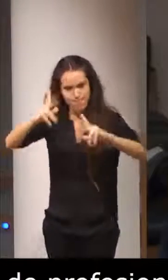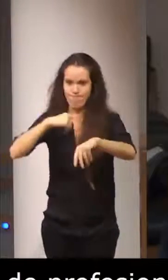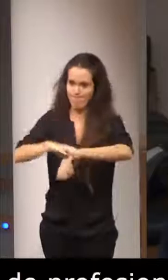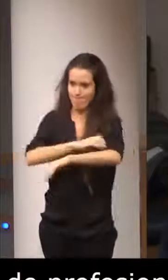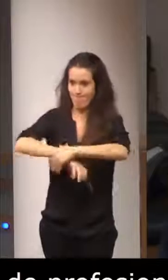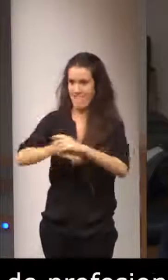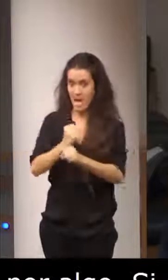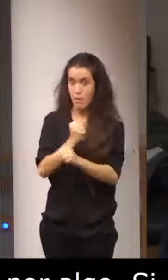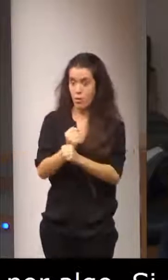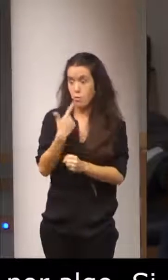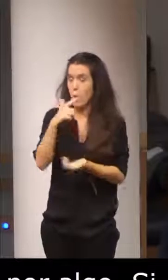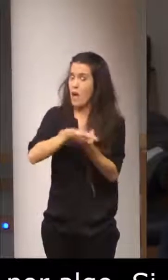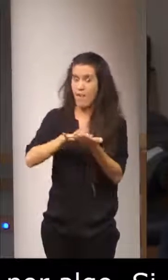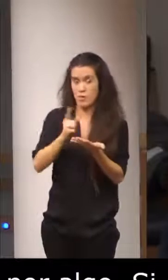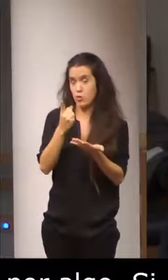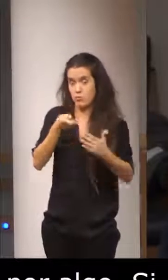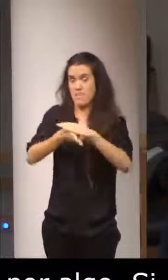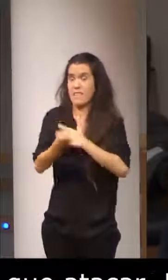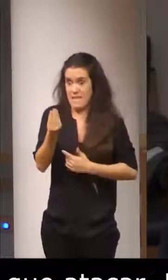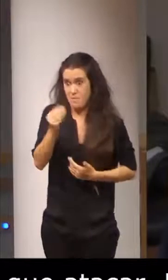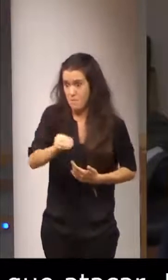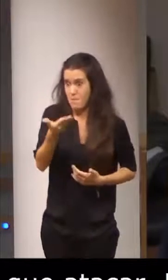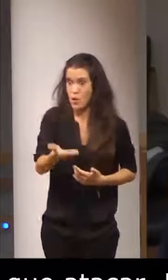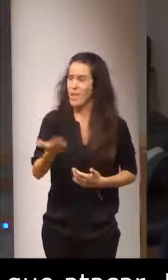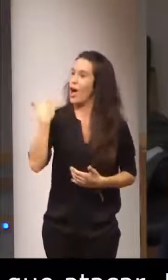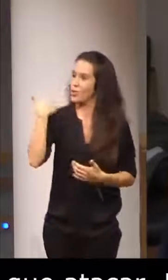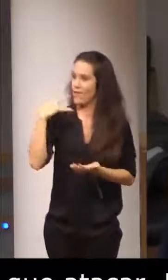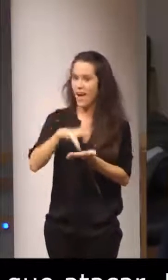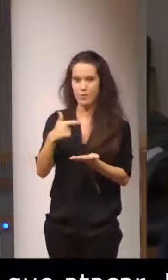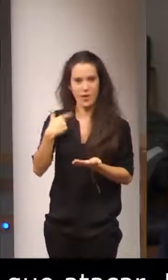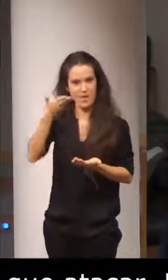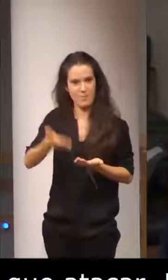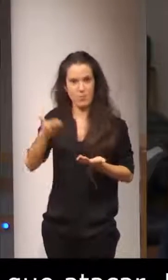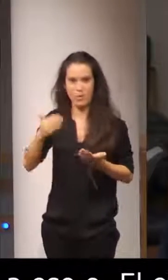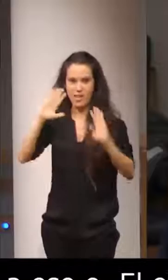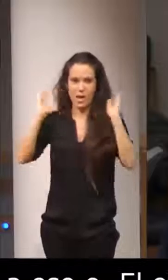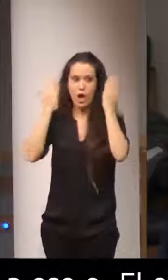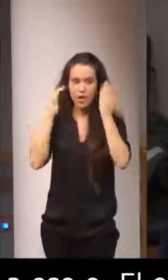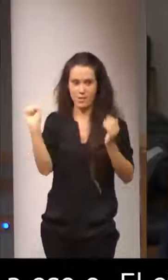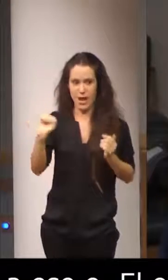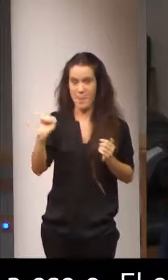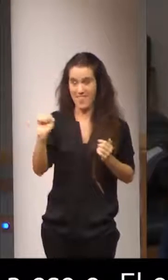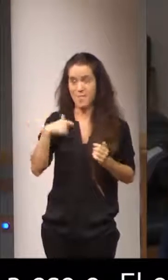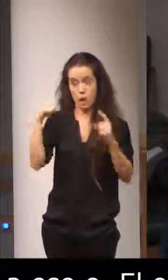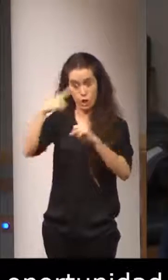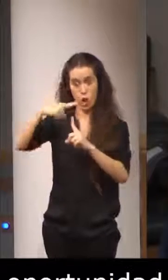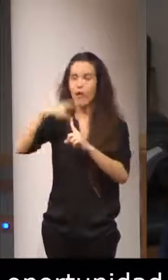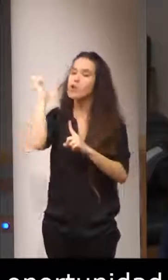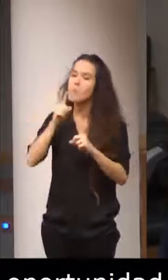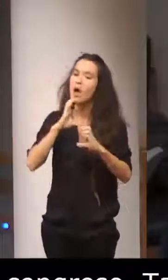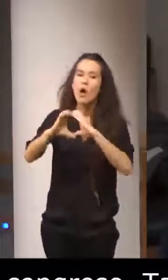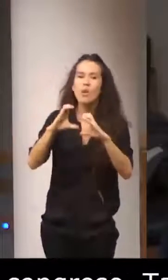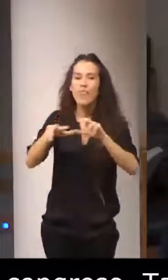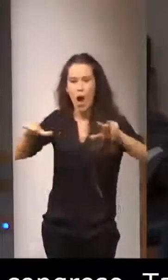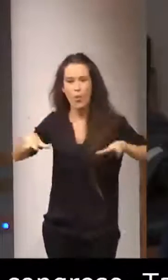otro día también teníamos la oportunidad de disfrutar de un gran congreso que fue la Madis en Toledo también dedicado a la comunicación audiovisual en este